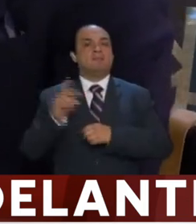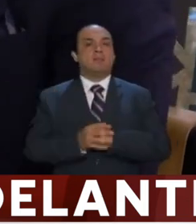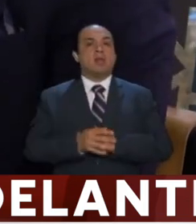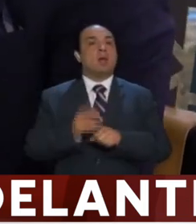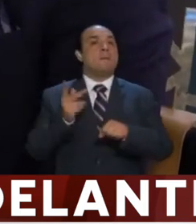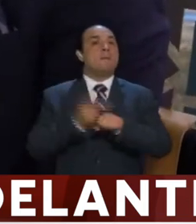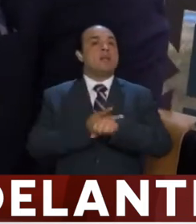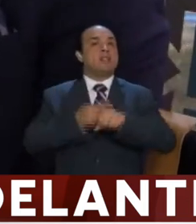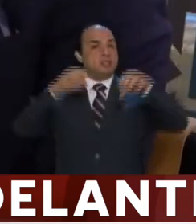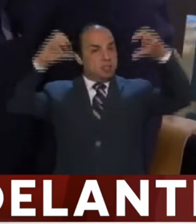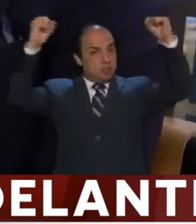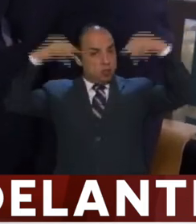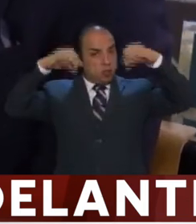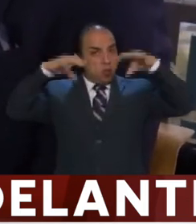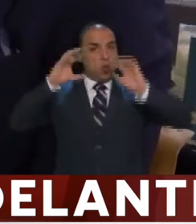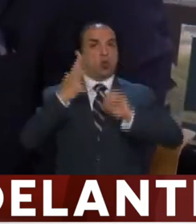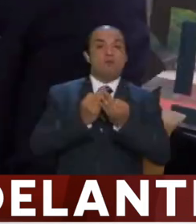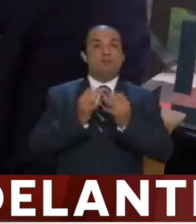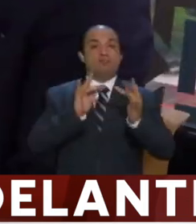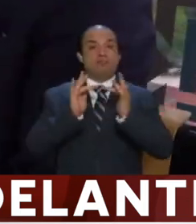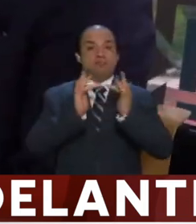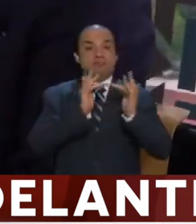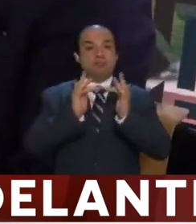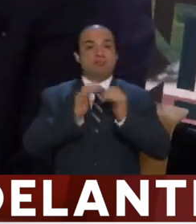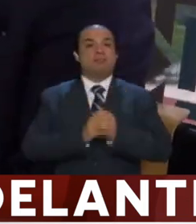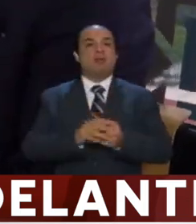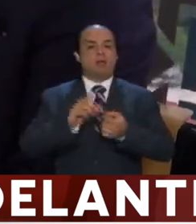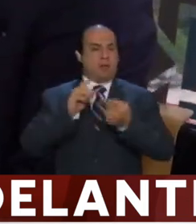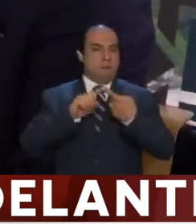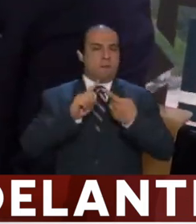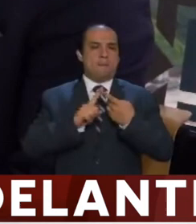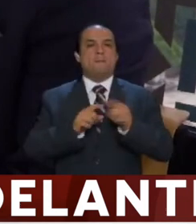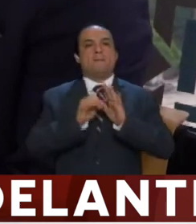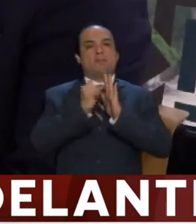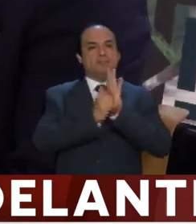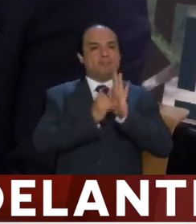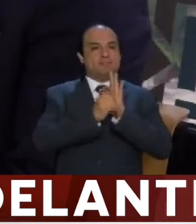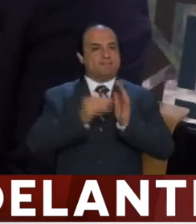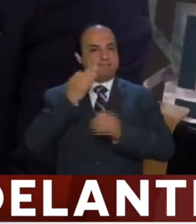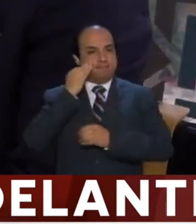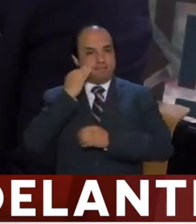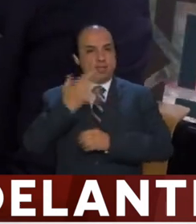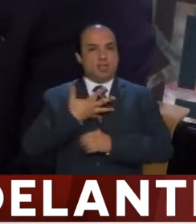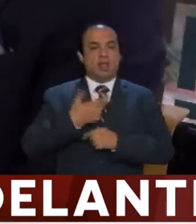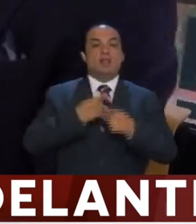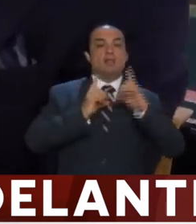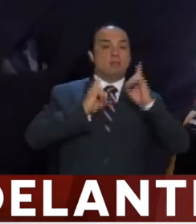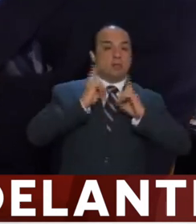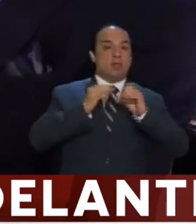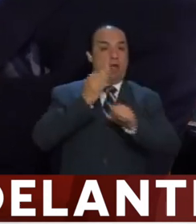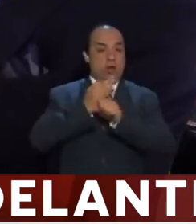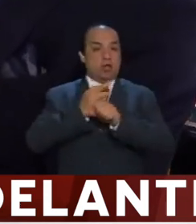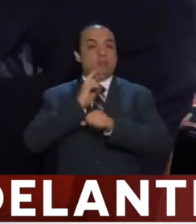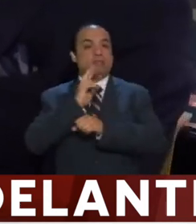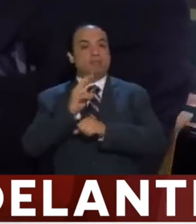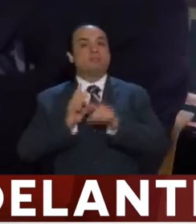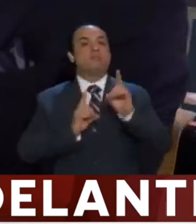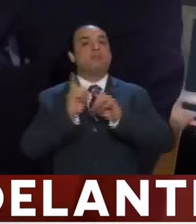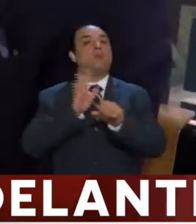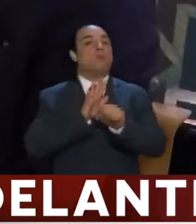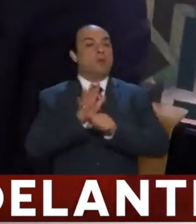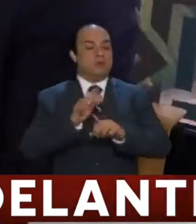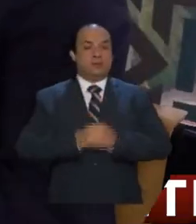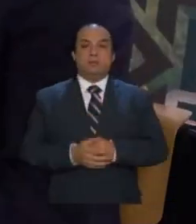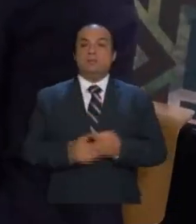registra una fuerte racha de viento? Y hoy queremos responder a esos cuestionamientos, a esas preguntas. La